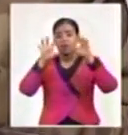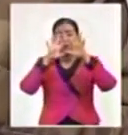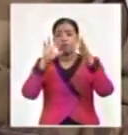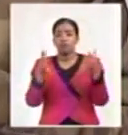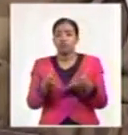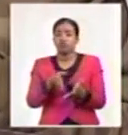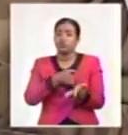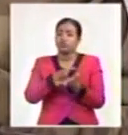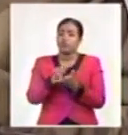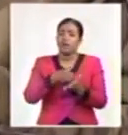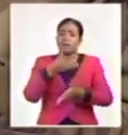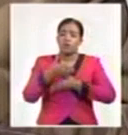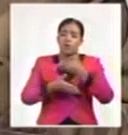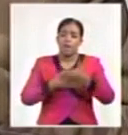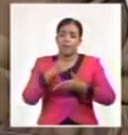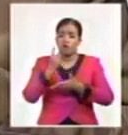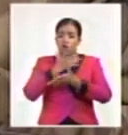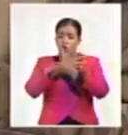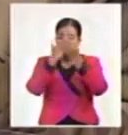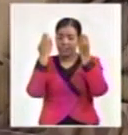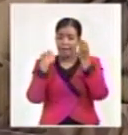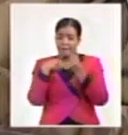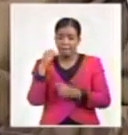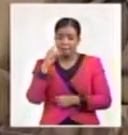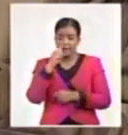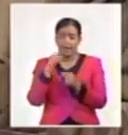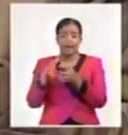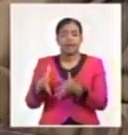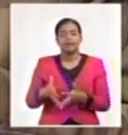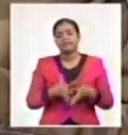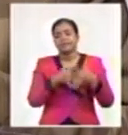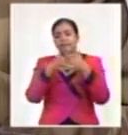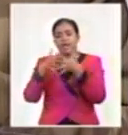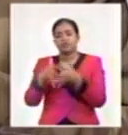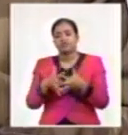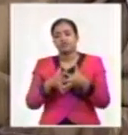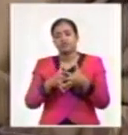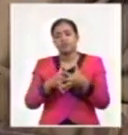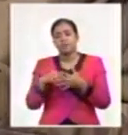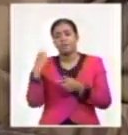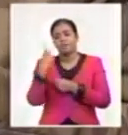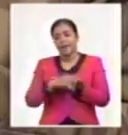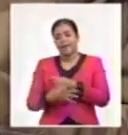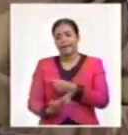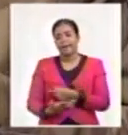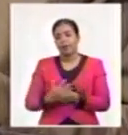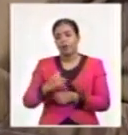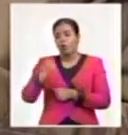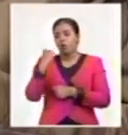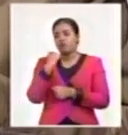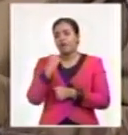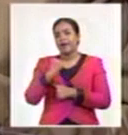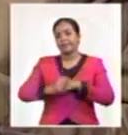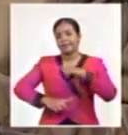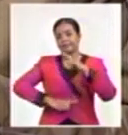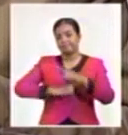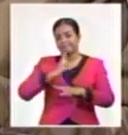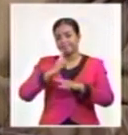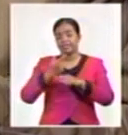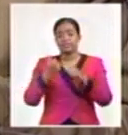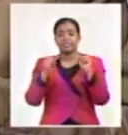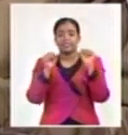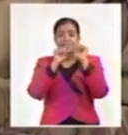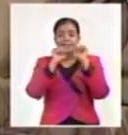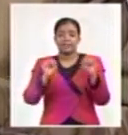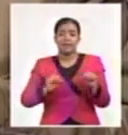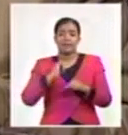olvidemos, termino con esta idea, los Estados Unidos son un país imperialista y son el centro del sistema